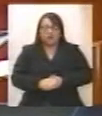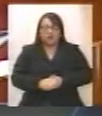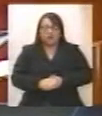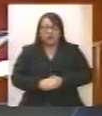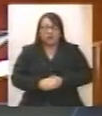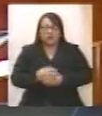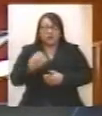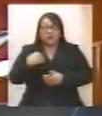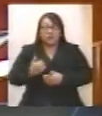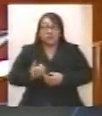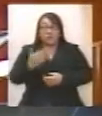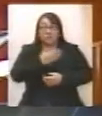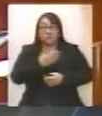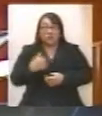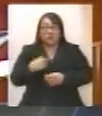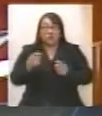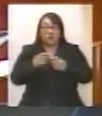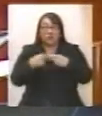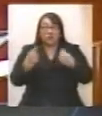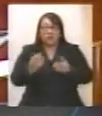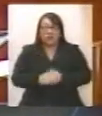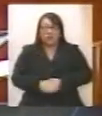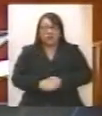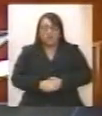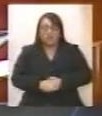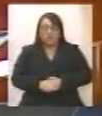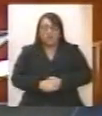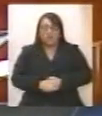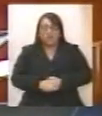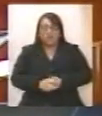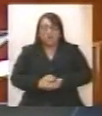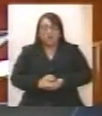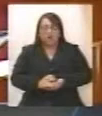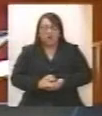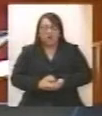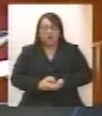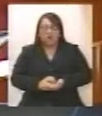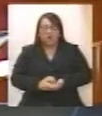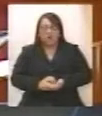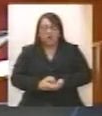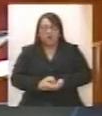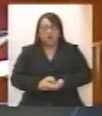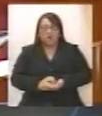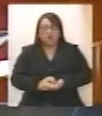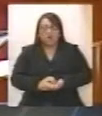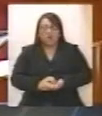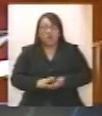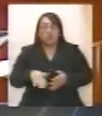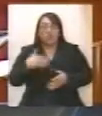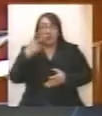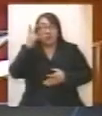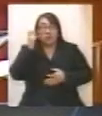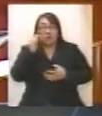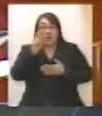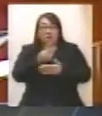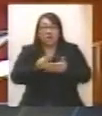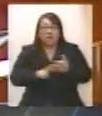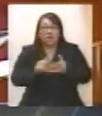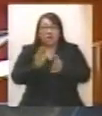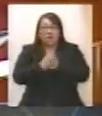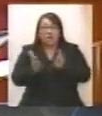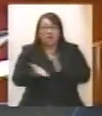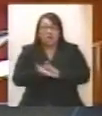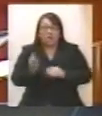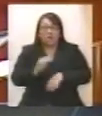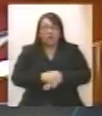Señora Presidenta, señores parlamentarios, como habrán podido escuchar y leer en sus carpetas, en materia